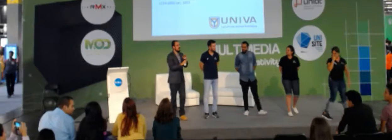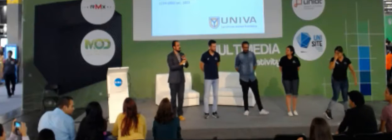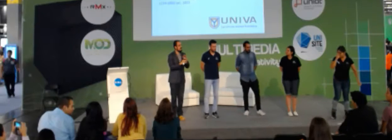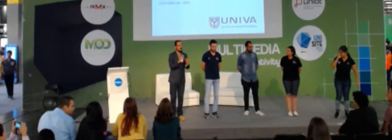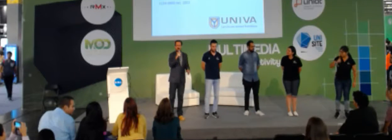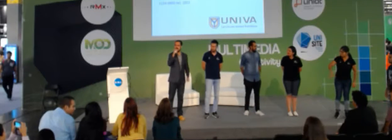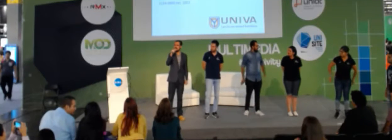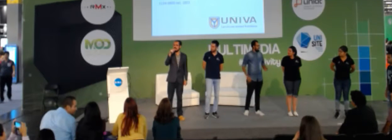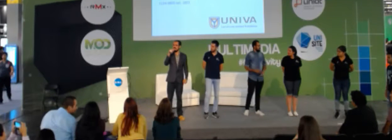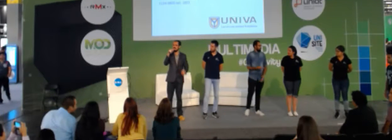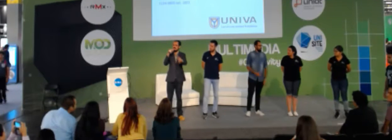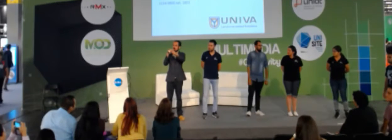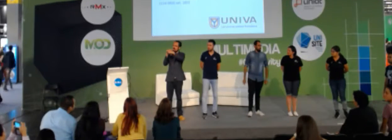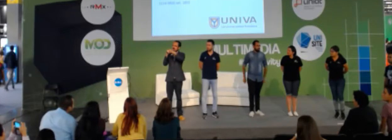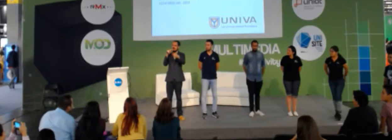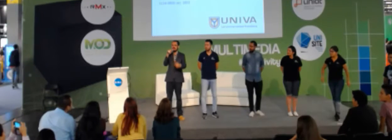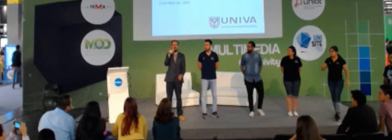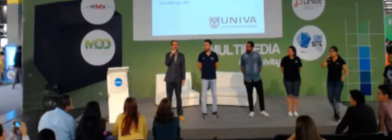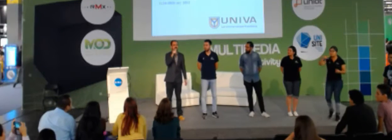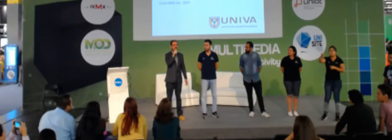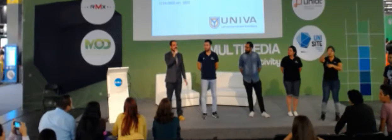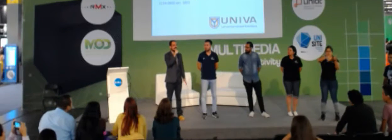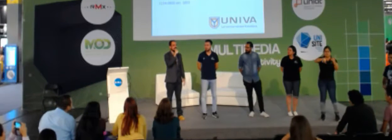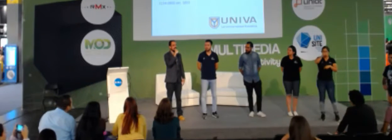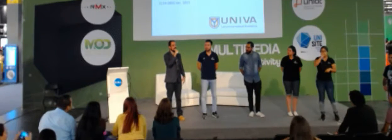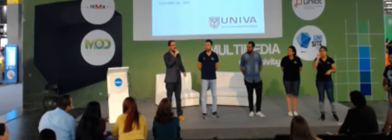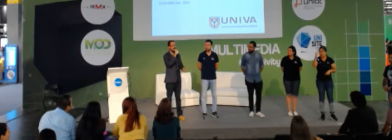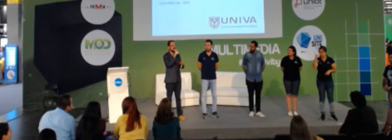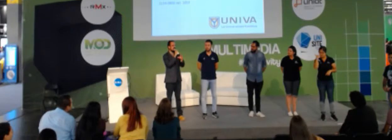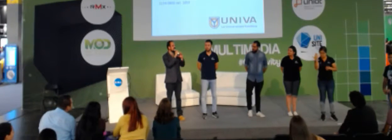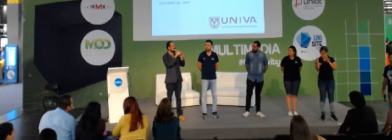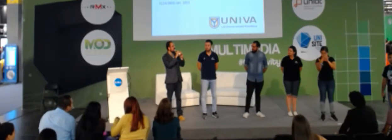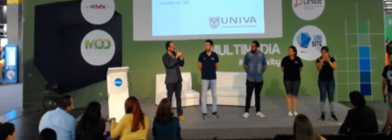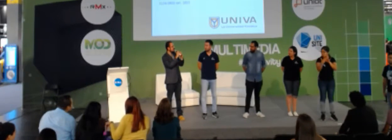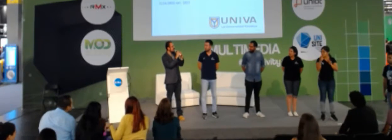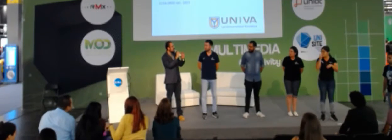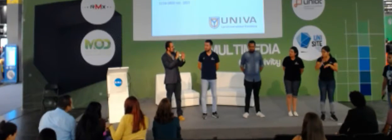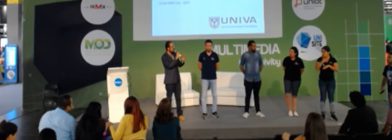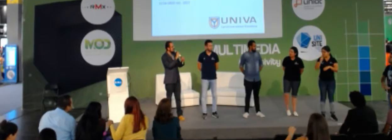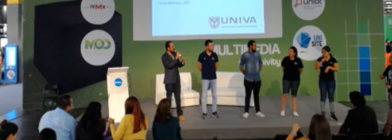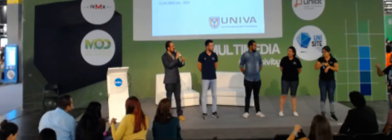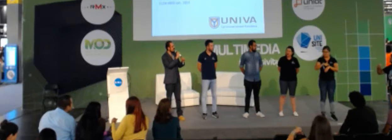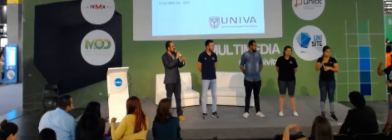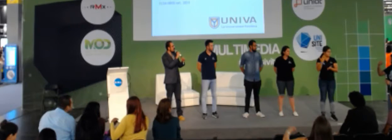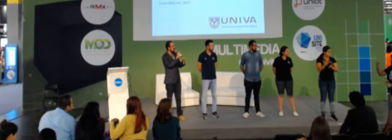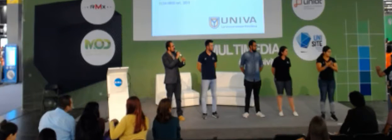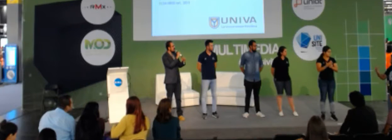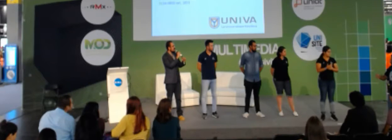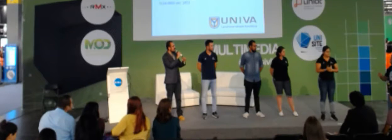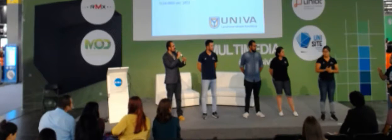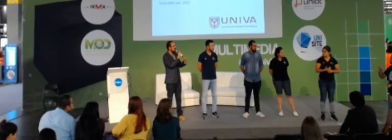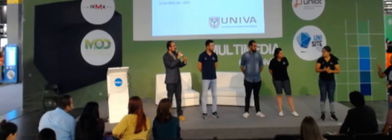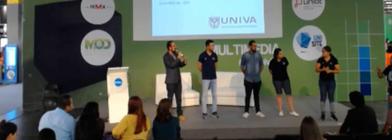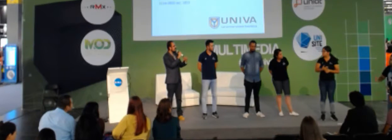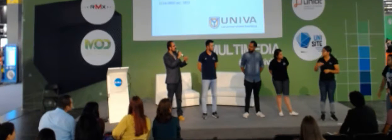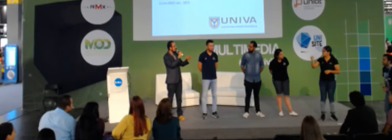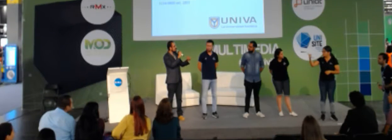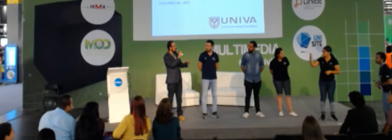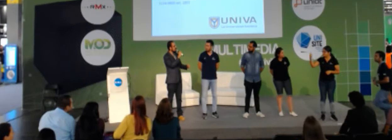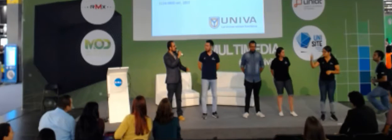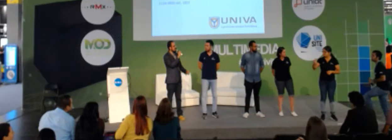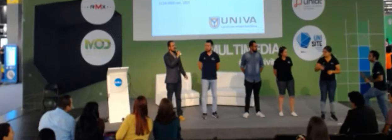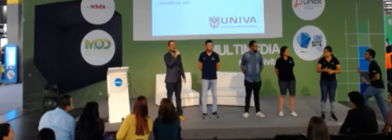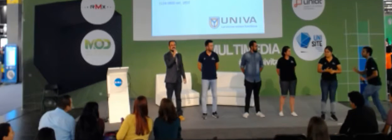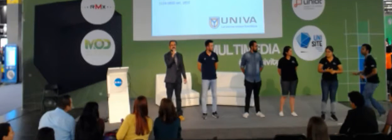Vamos a estar por aquí cerquita para quien quiera seguir comentando. Creo que ya el tiempo se nos acaba. Una